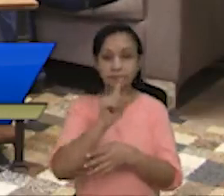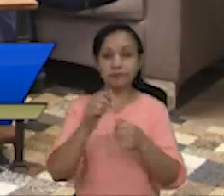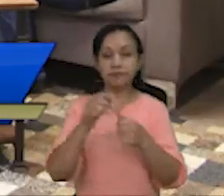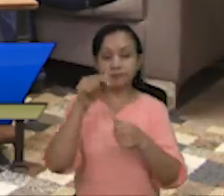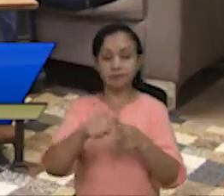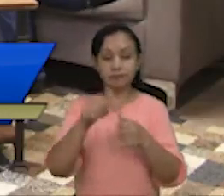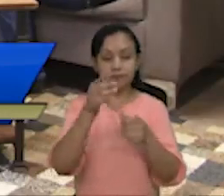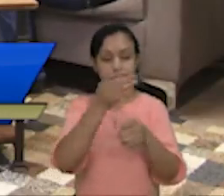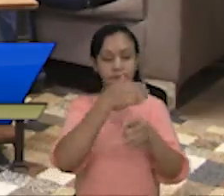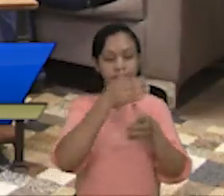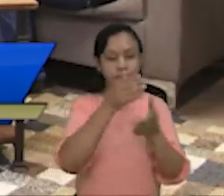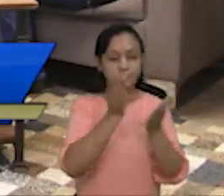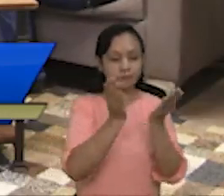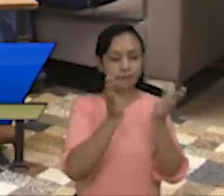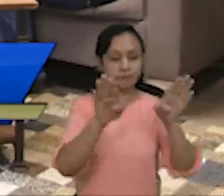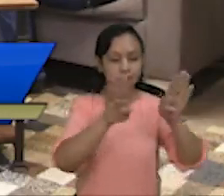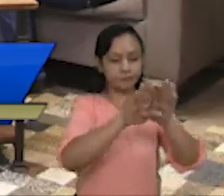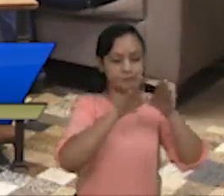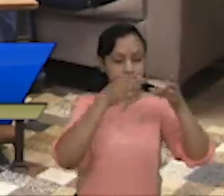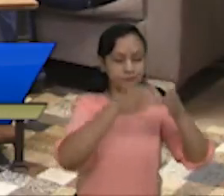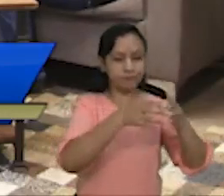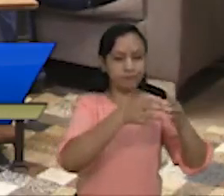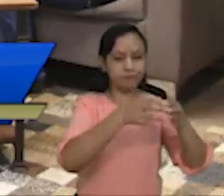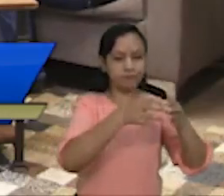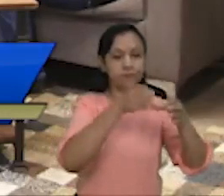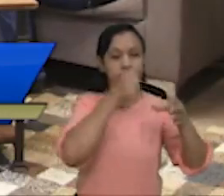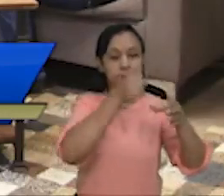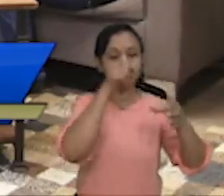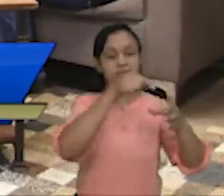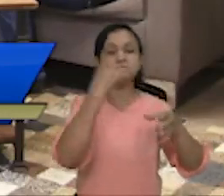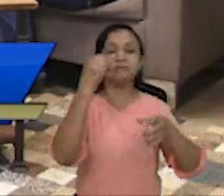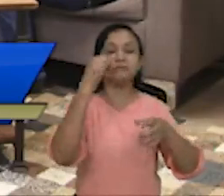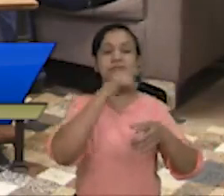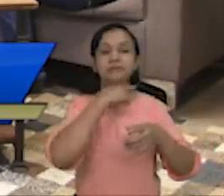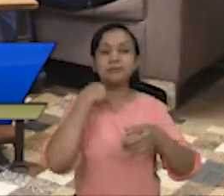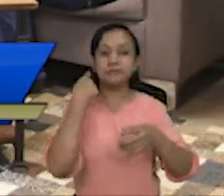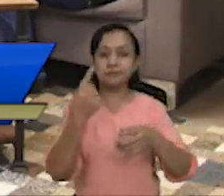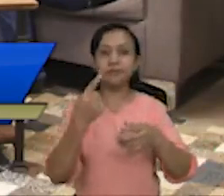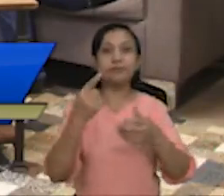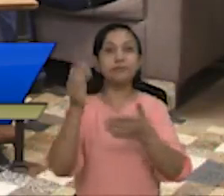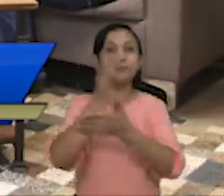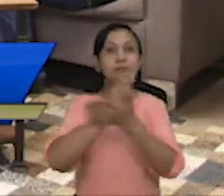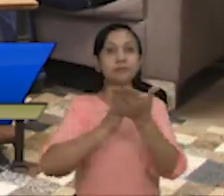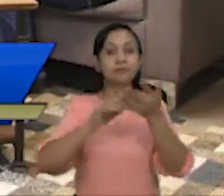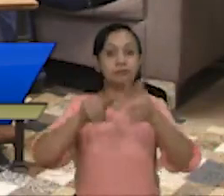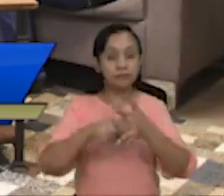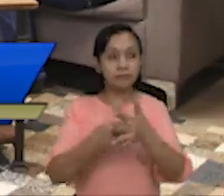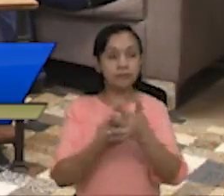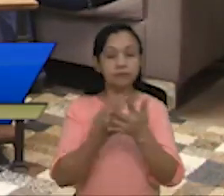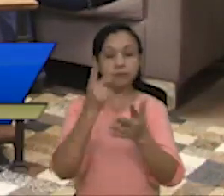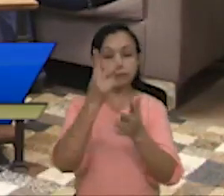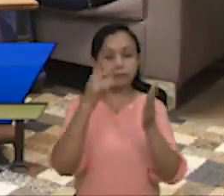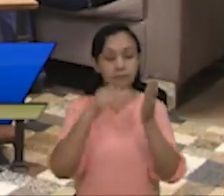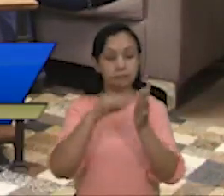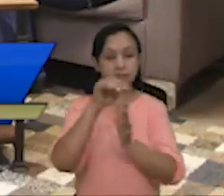se ha encapsulado en que, como lo dice un periodista, tiene que ser verdad la cosa. E incluso a partir de abril de 18, esa